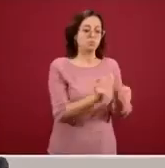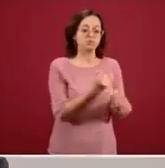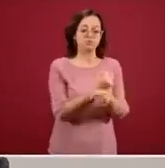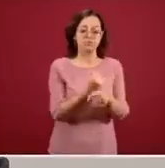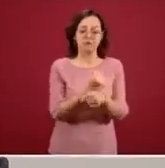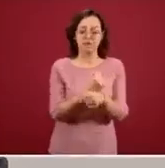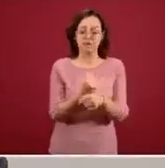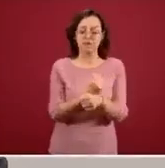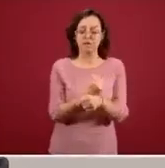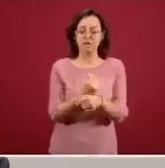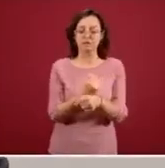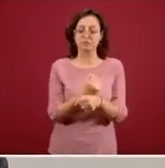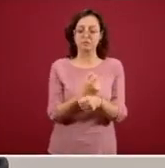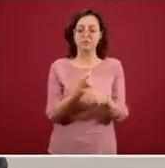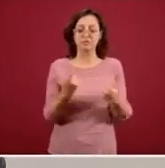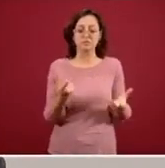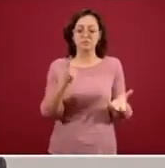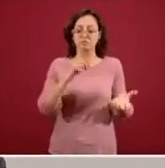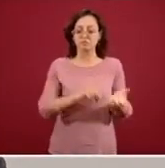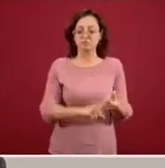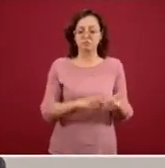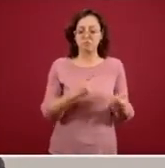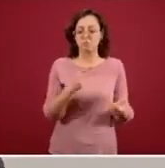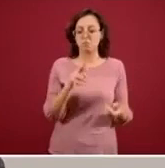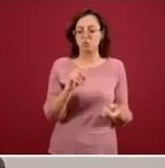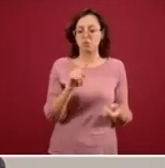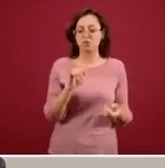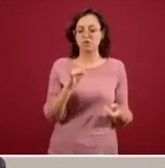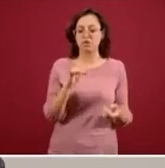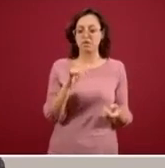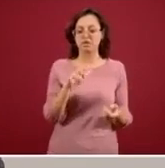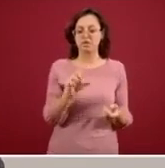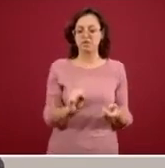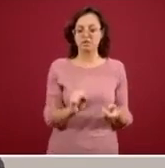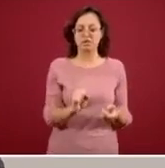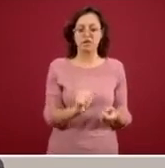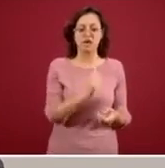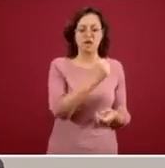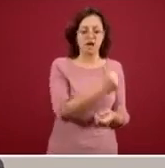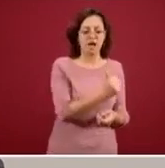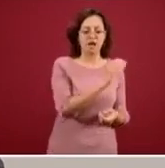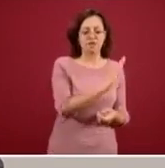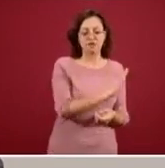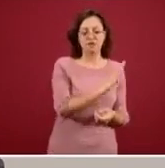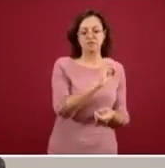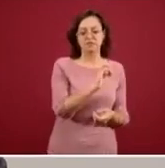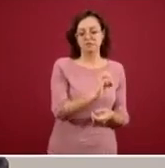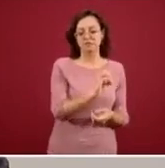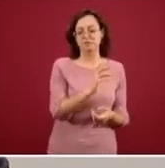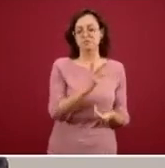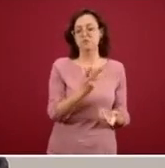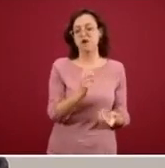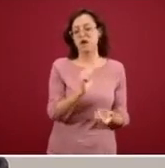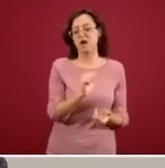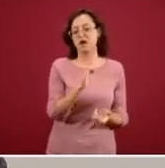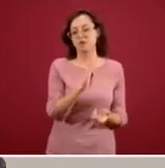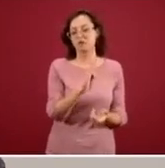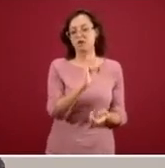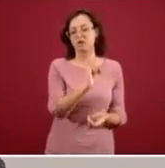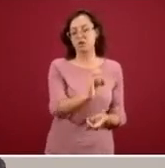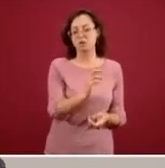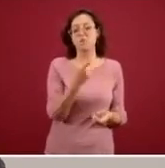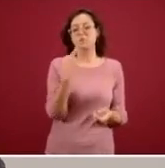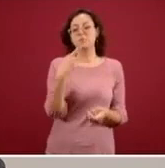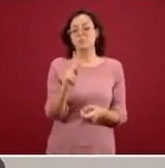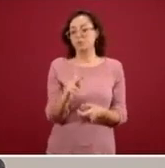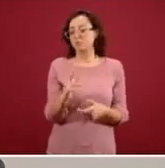definidos por sistemas de proteínas que se tienen. Lo conocido es el AB0 o ABO. Sin embargo, se necesita